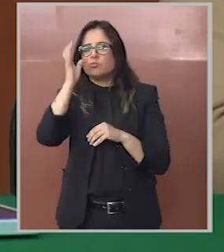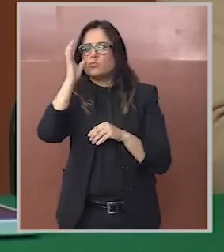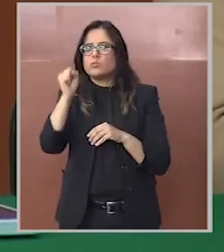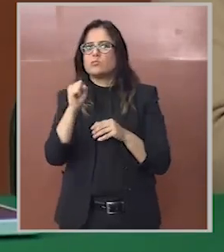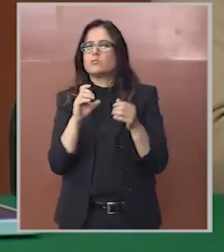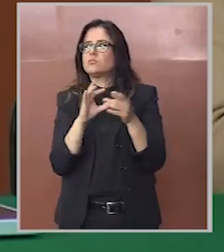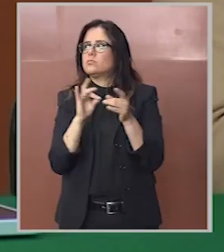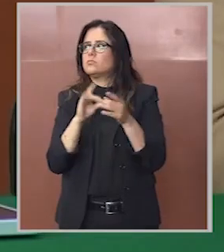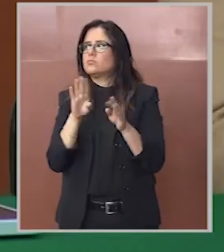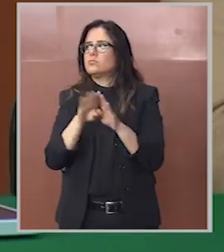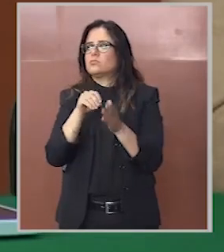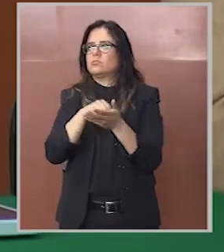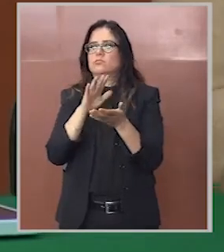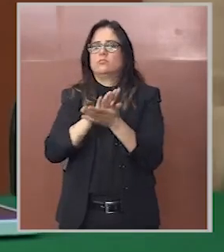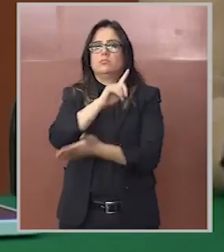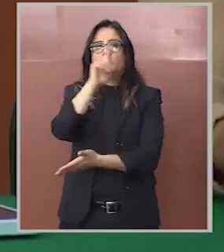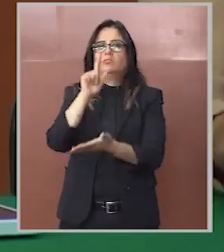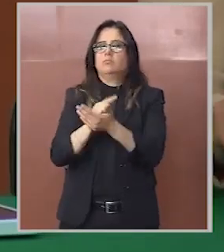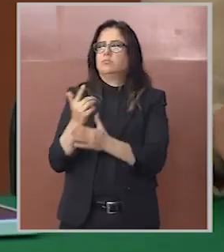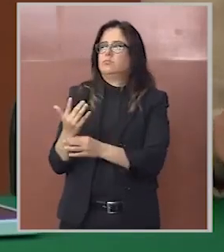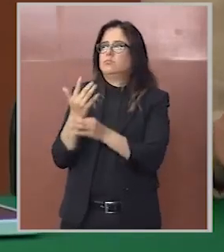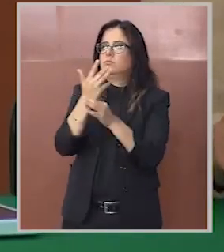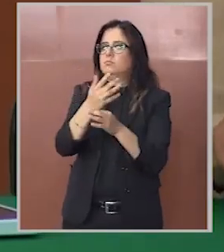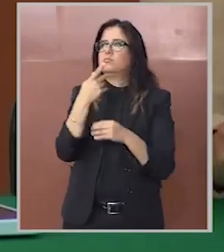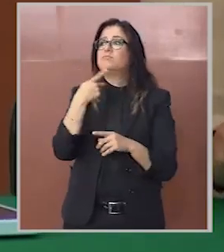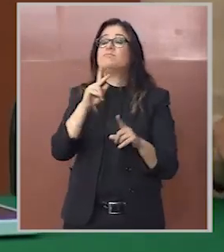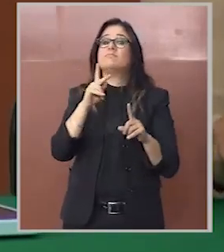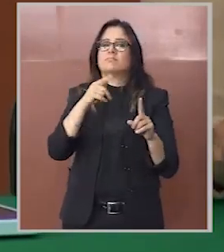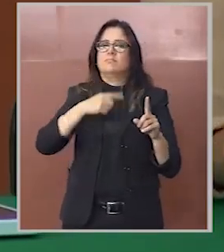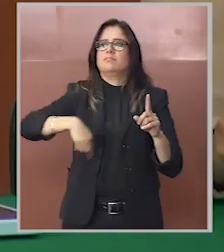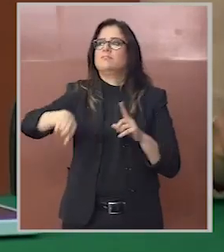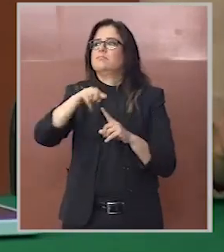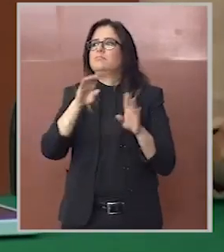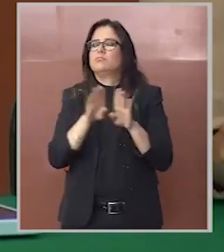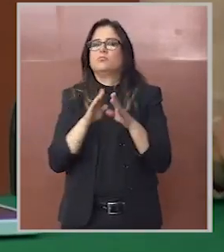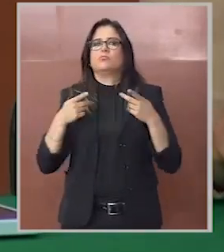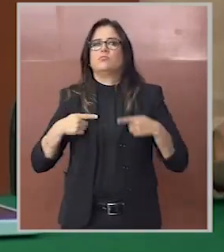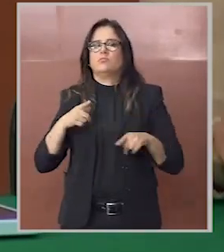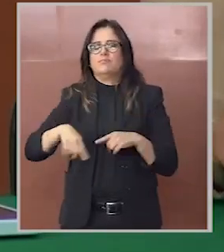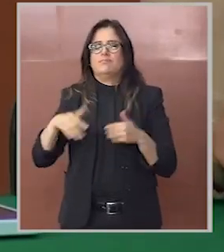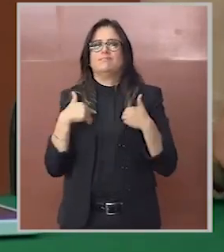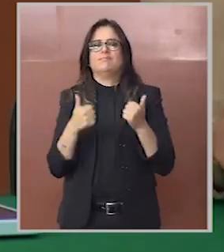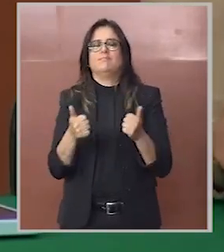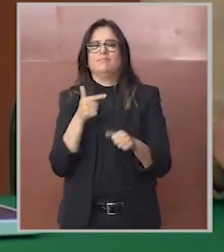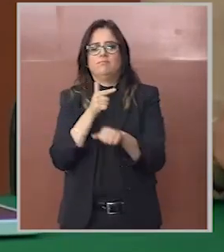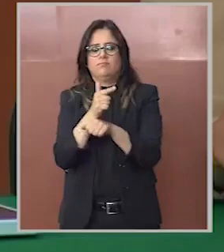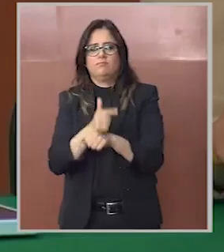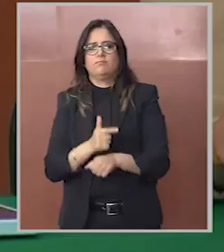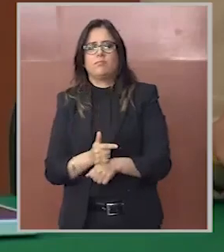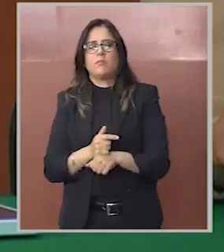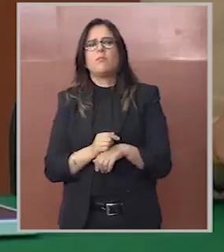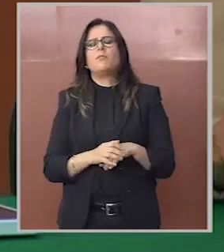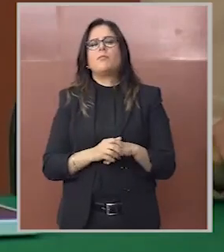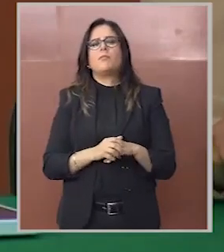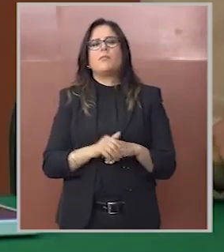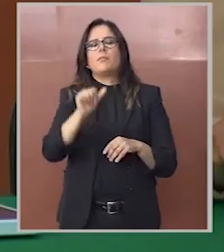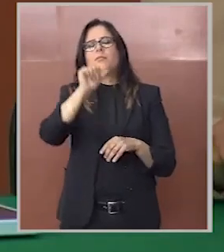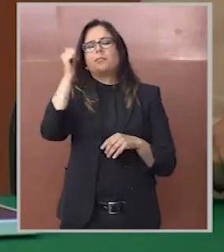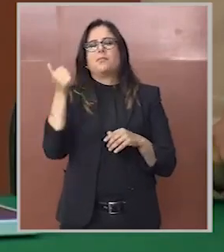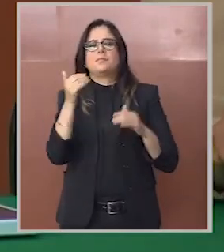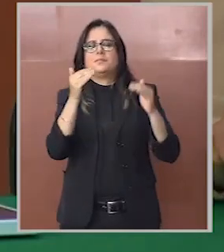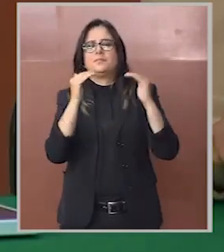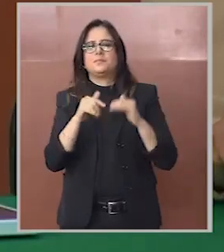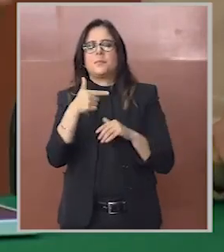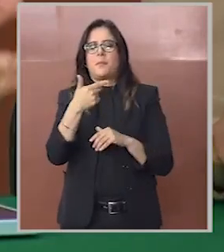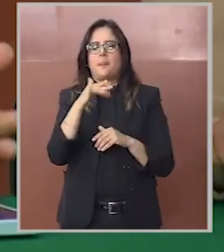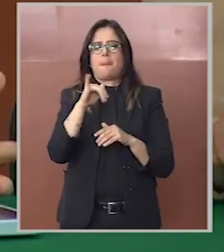lo establece la ley pero en un lenguaje Pues que la la la la población la entendiera entonces otra de las cosas que que tiene esta guía